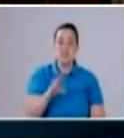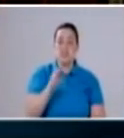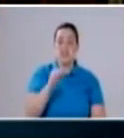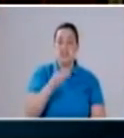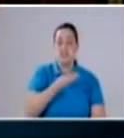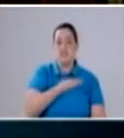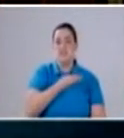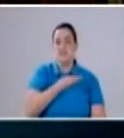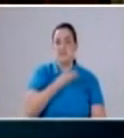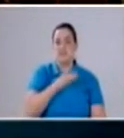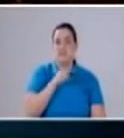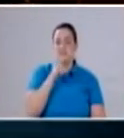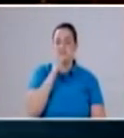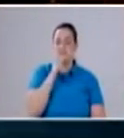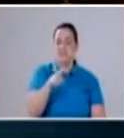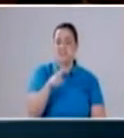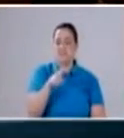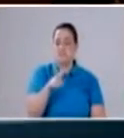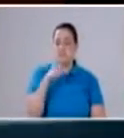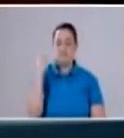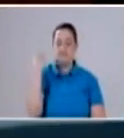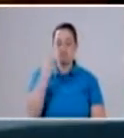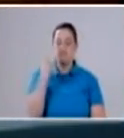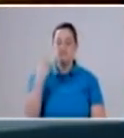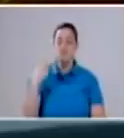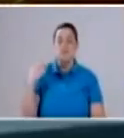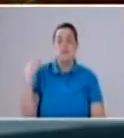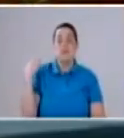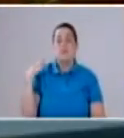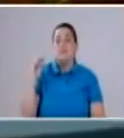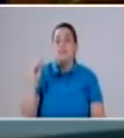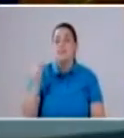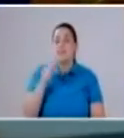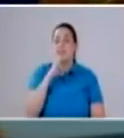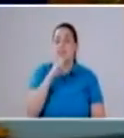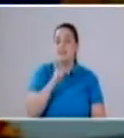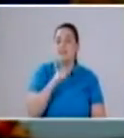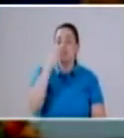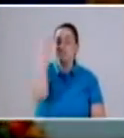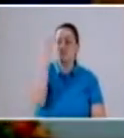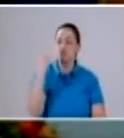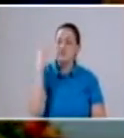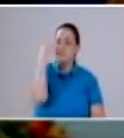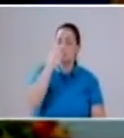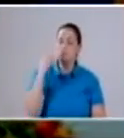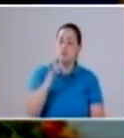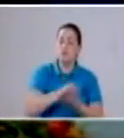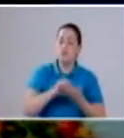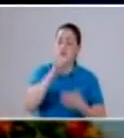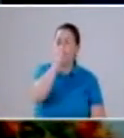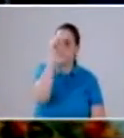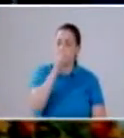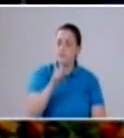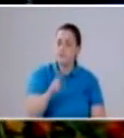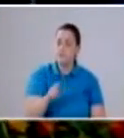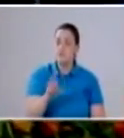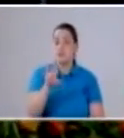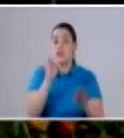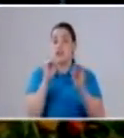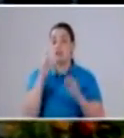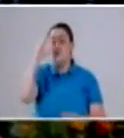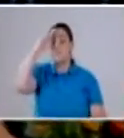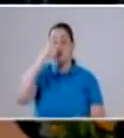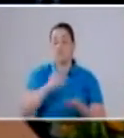todo, ¿verdad? Entonces, ¿para qué es la unción del Espíritu Santo? Algunos creen que la unción del